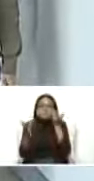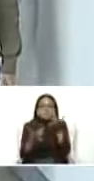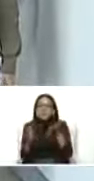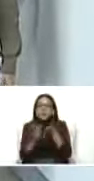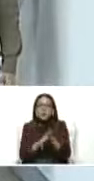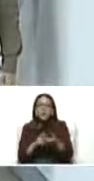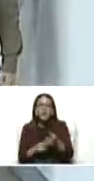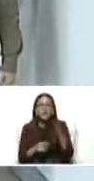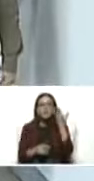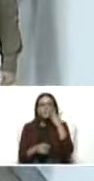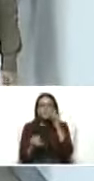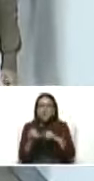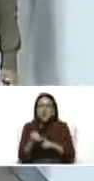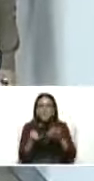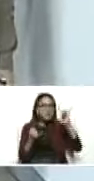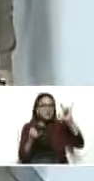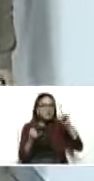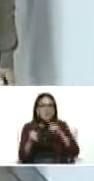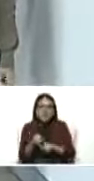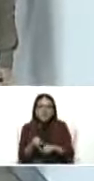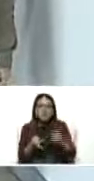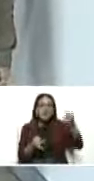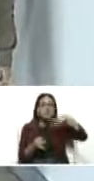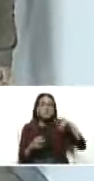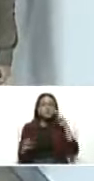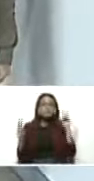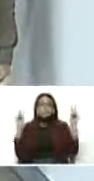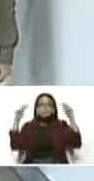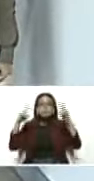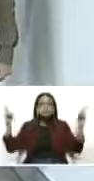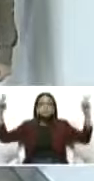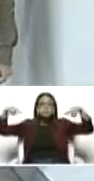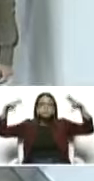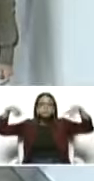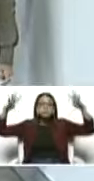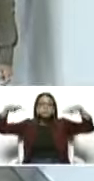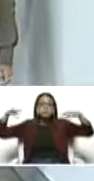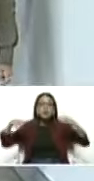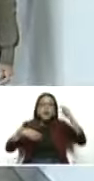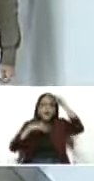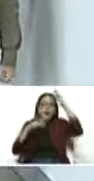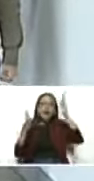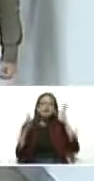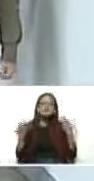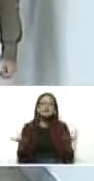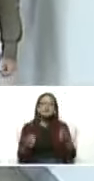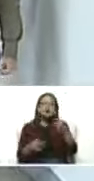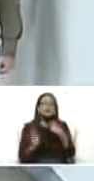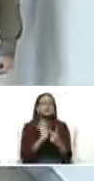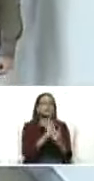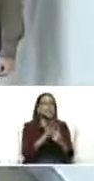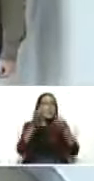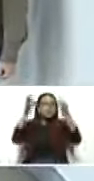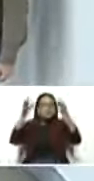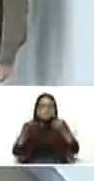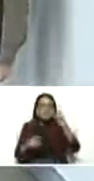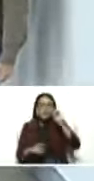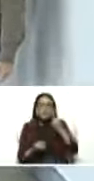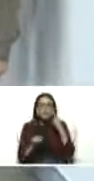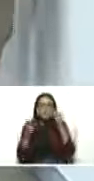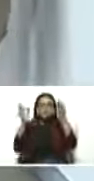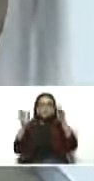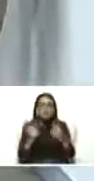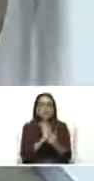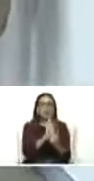también saludos, nos están escuchando por radio, mucha radio.